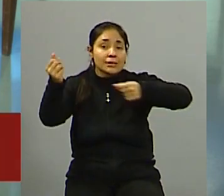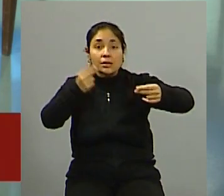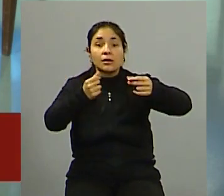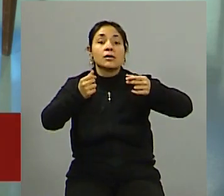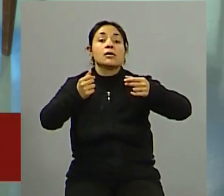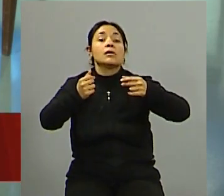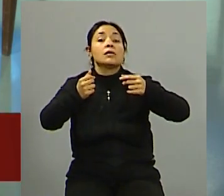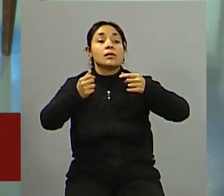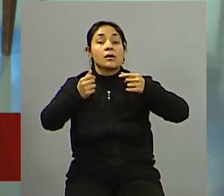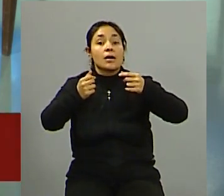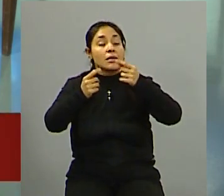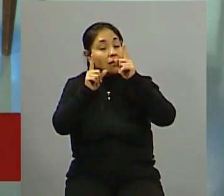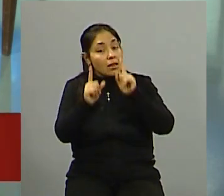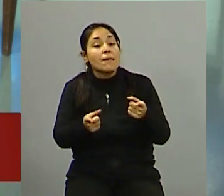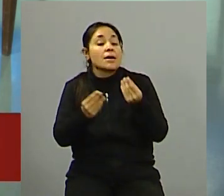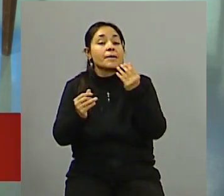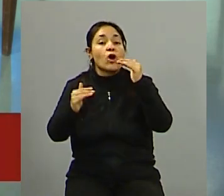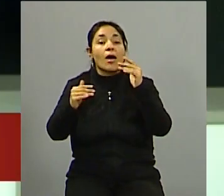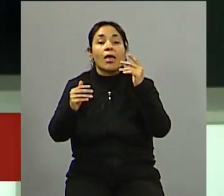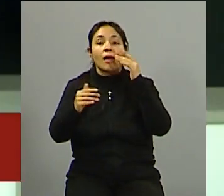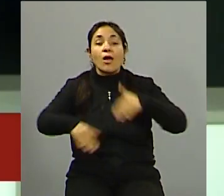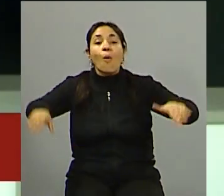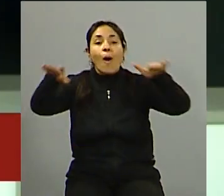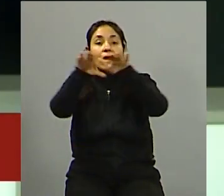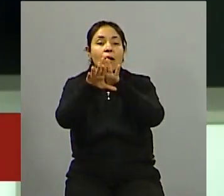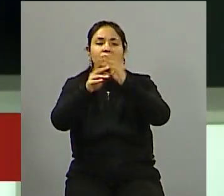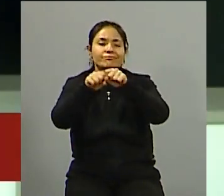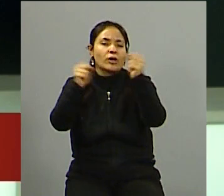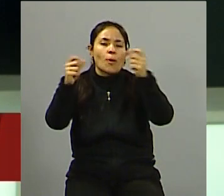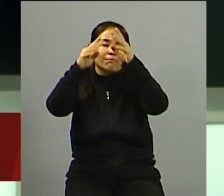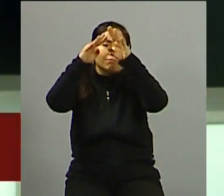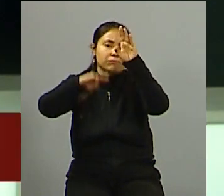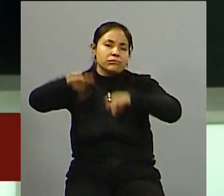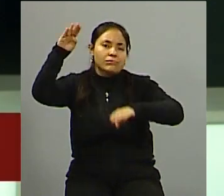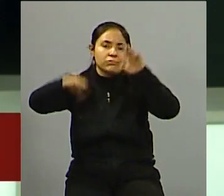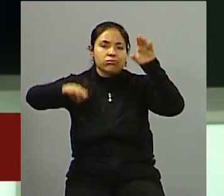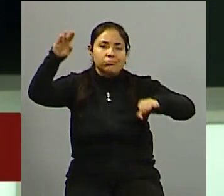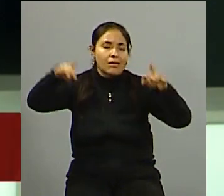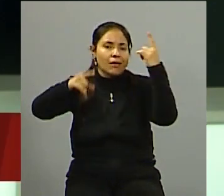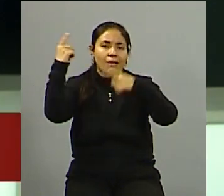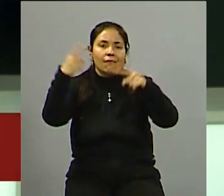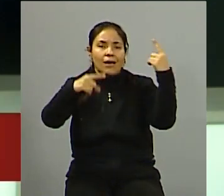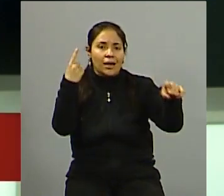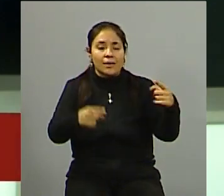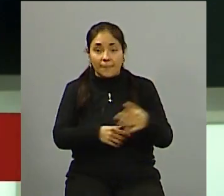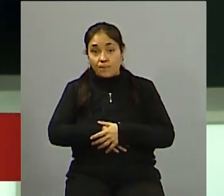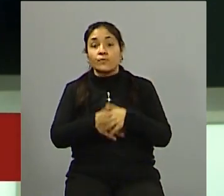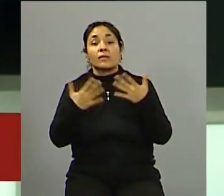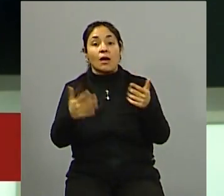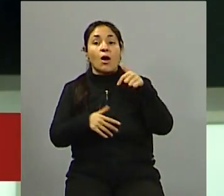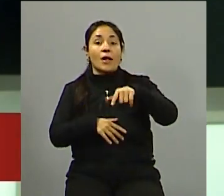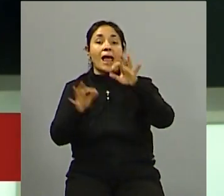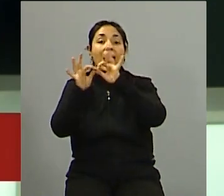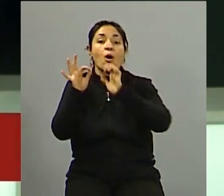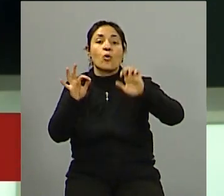desigualdades que se fueron marcando con el paso de los años. Y hoy día los sistemas parlamentaristas europeos, y la mayoría de ellos, el